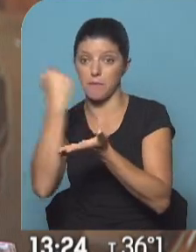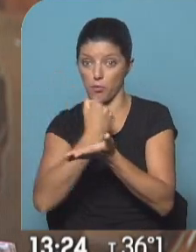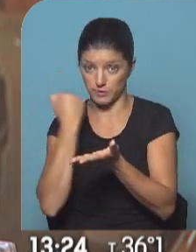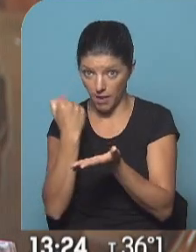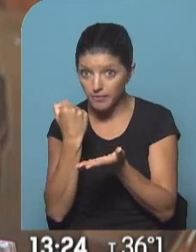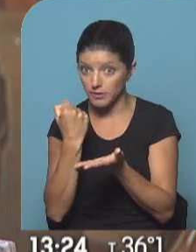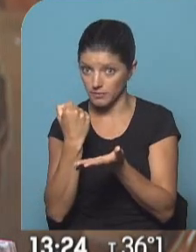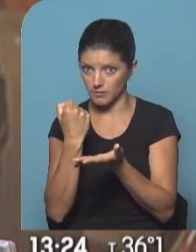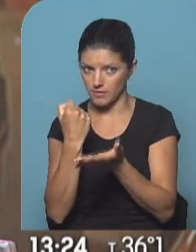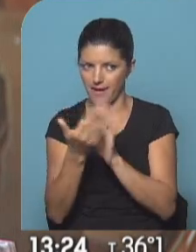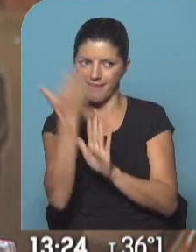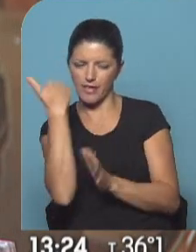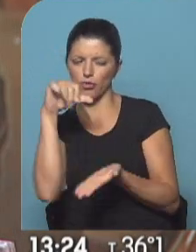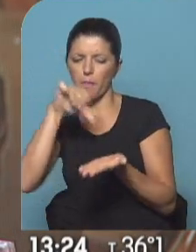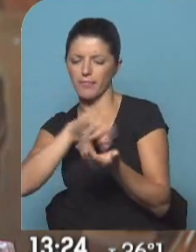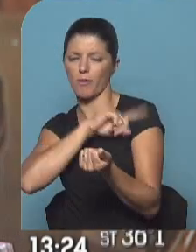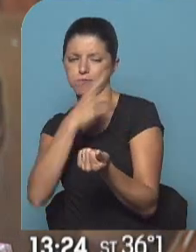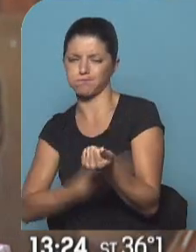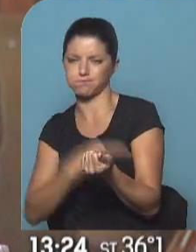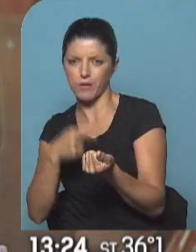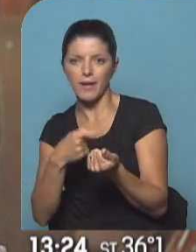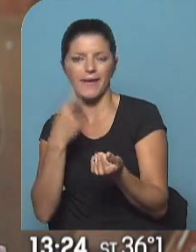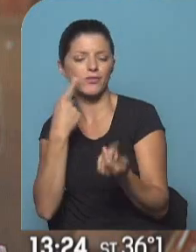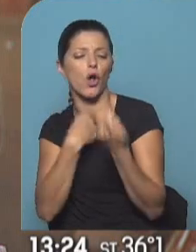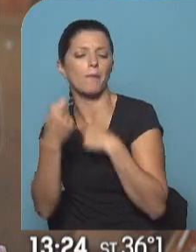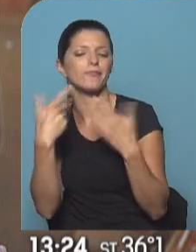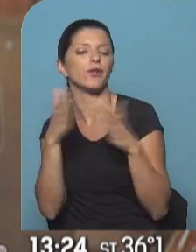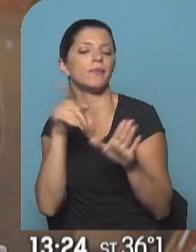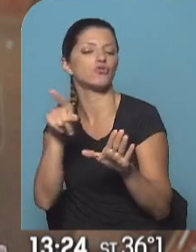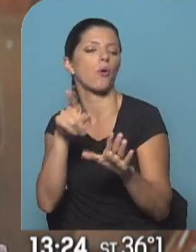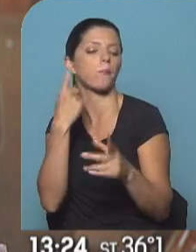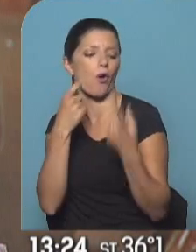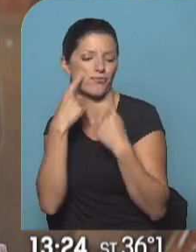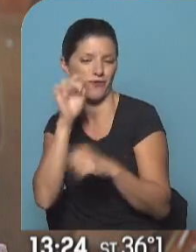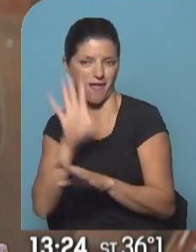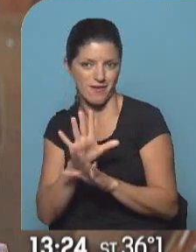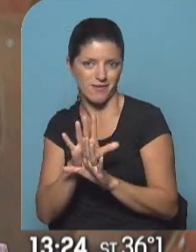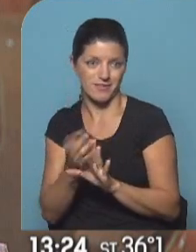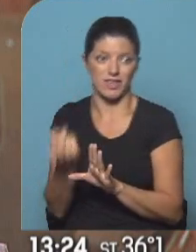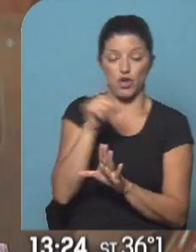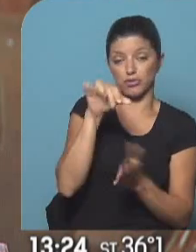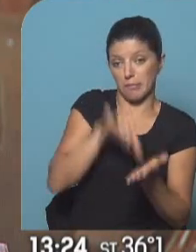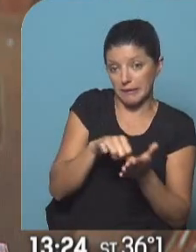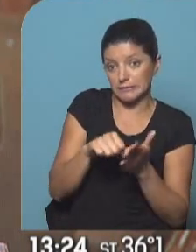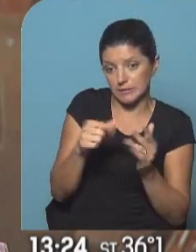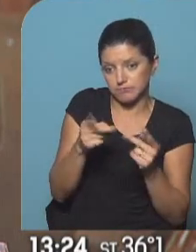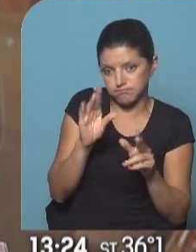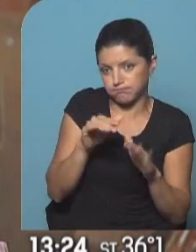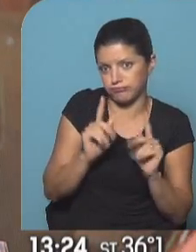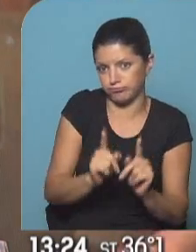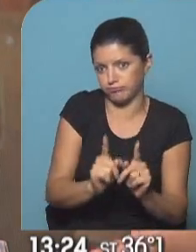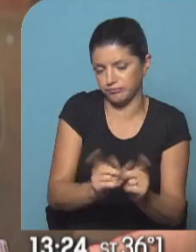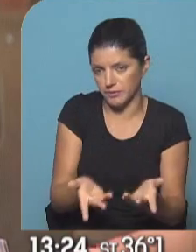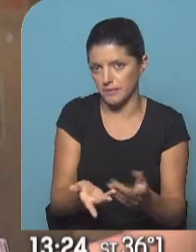habían adueñado, en todo caso, de esto que se llamaba libre comercio y son los que le sacaban las ventajas. Yo no sé si